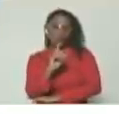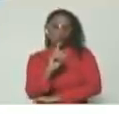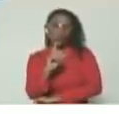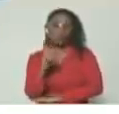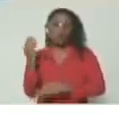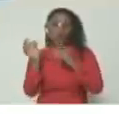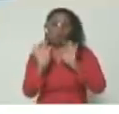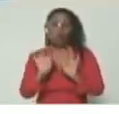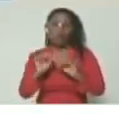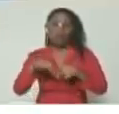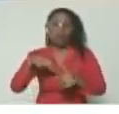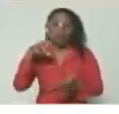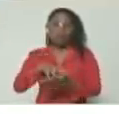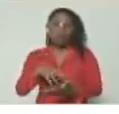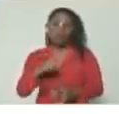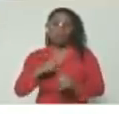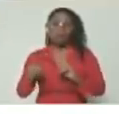seguridad de Estado.